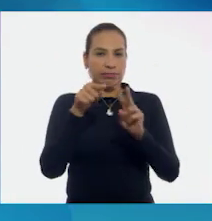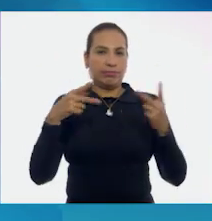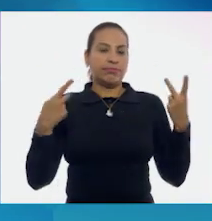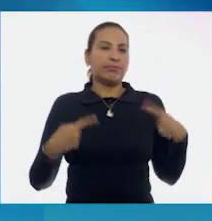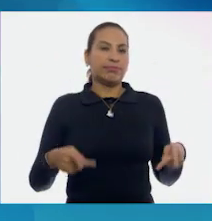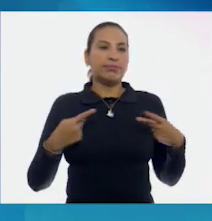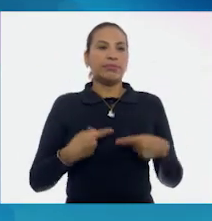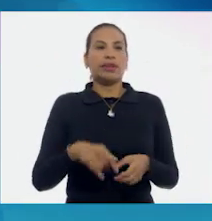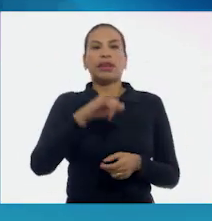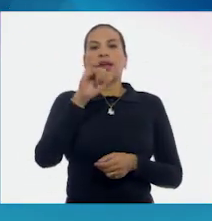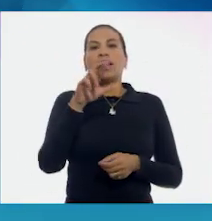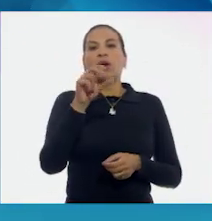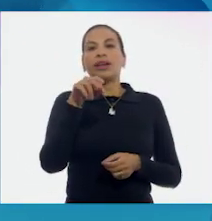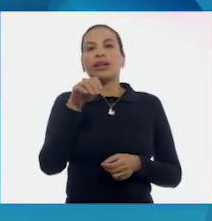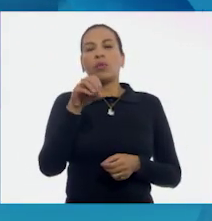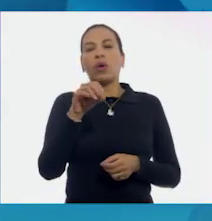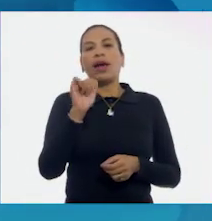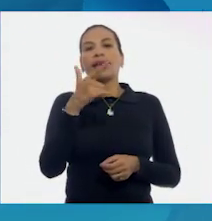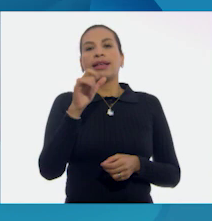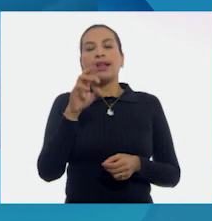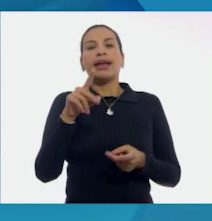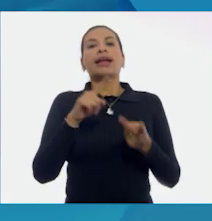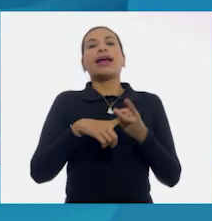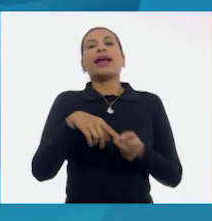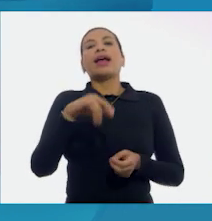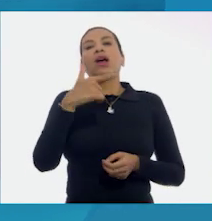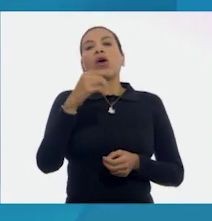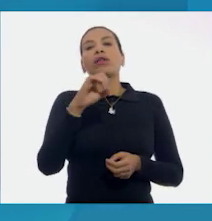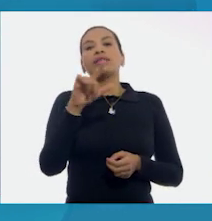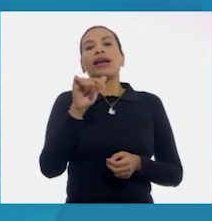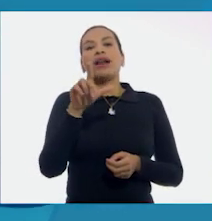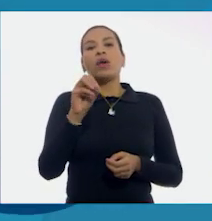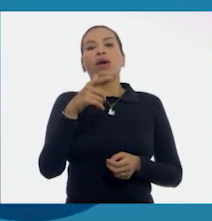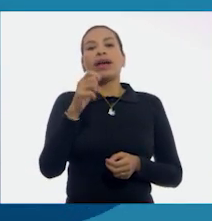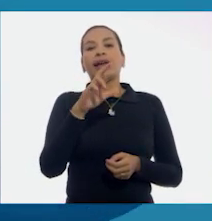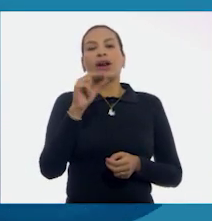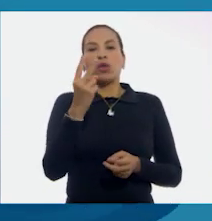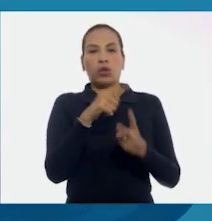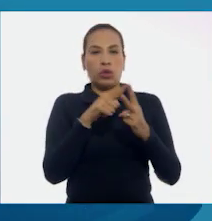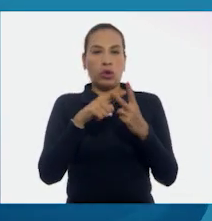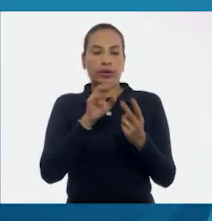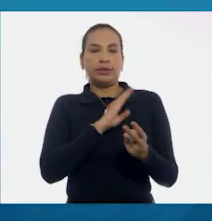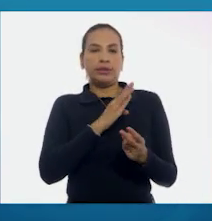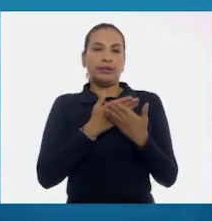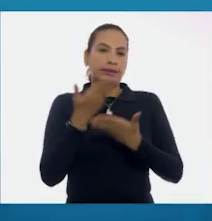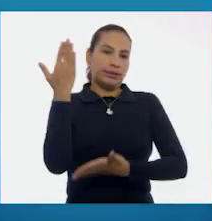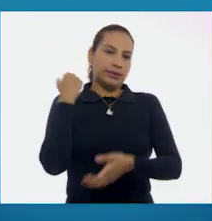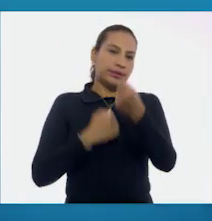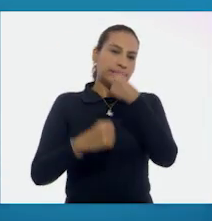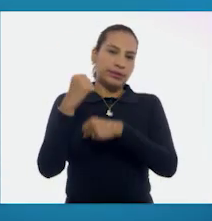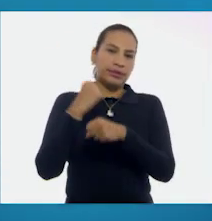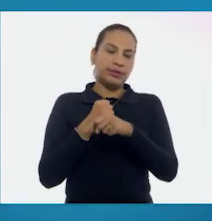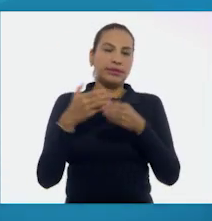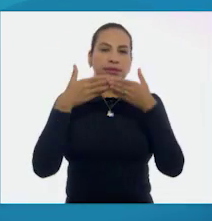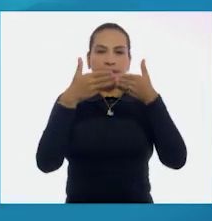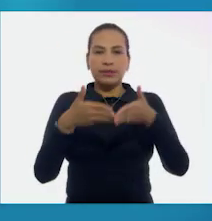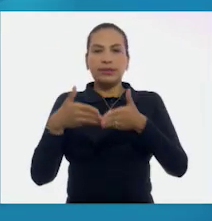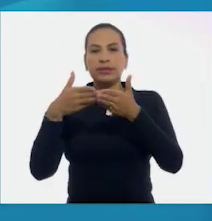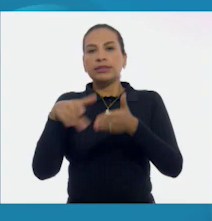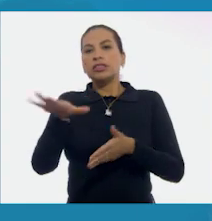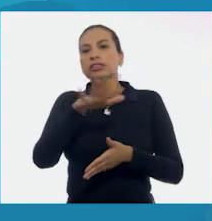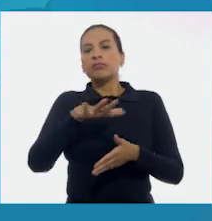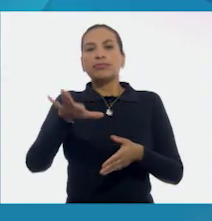personajes, Jerónimo de Aguilar y Gonzalo Guerrero. Eran 2 españoles que años antes naufragaron y